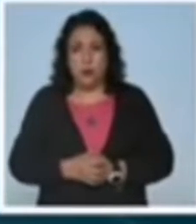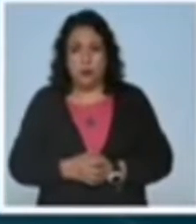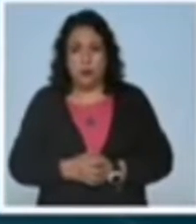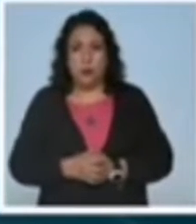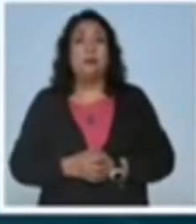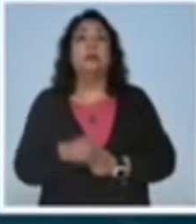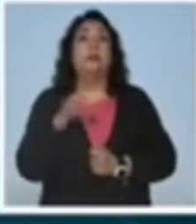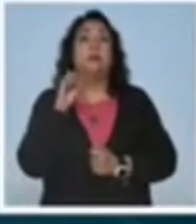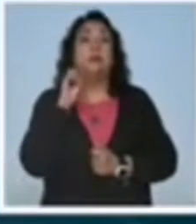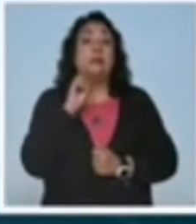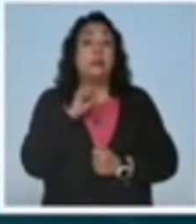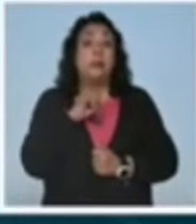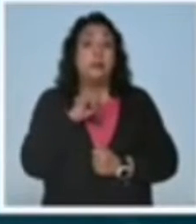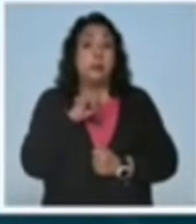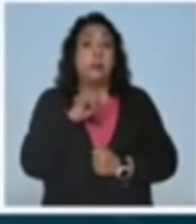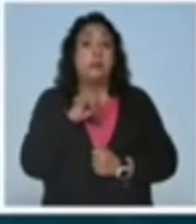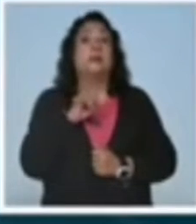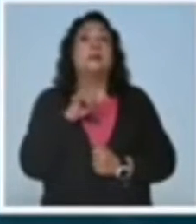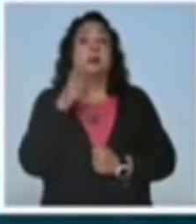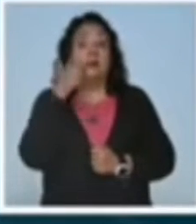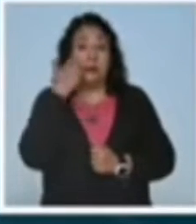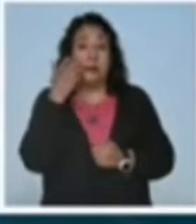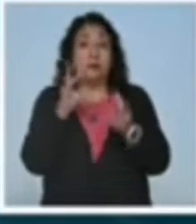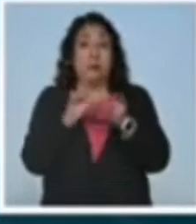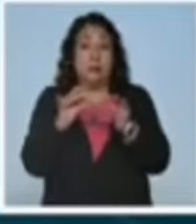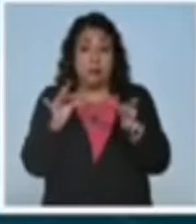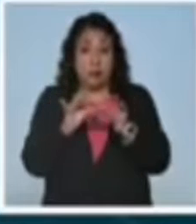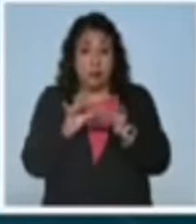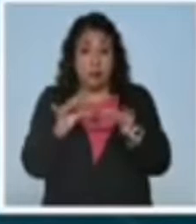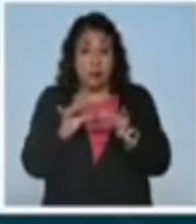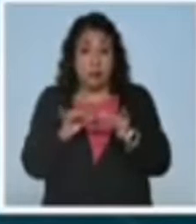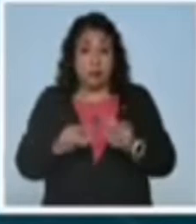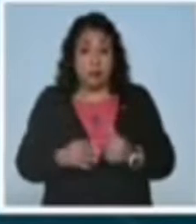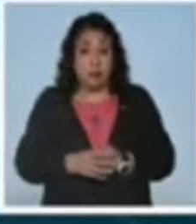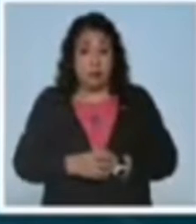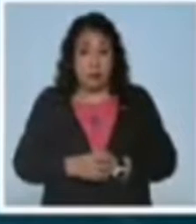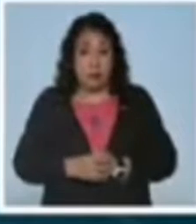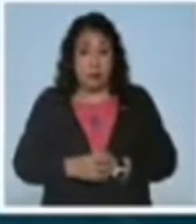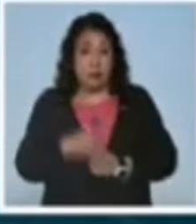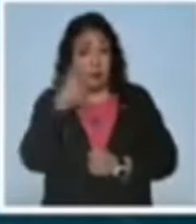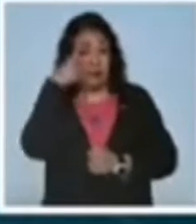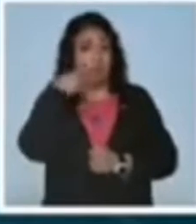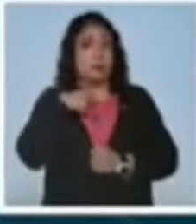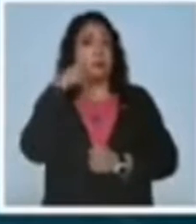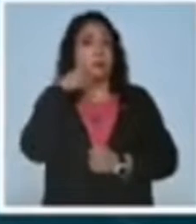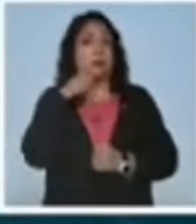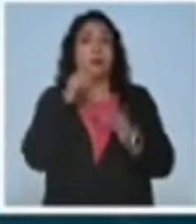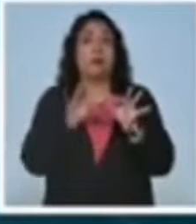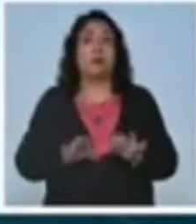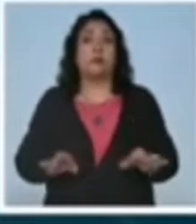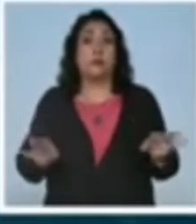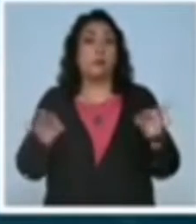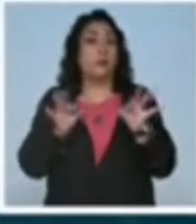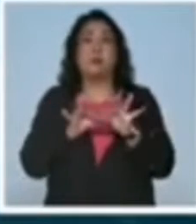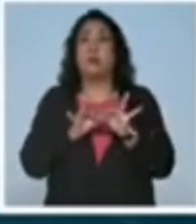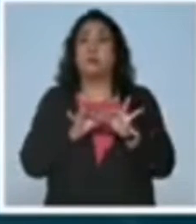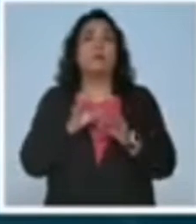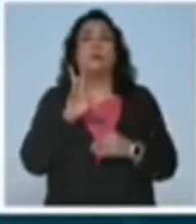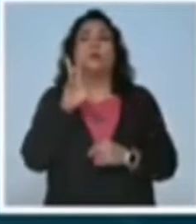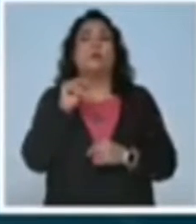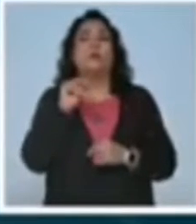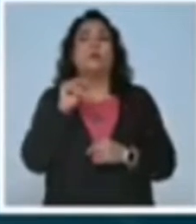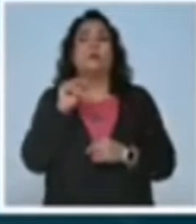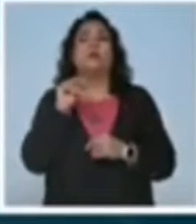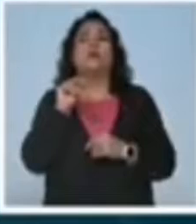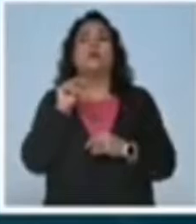Y obviamente quisiera mencionar que para mí siempre lo más importante no ha sido